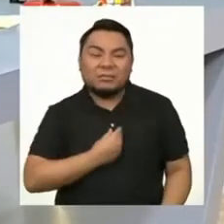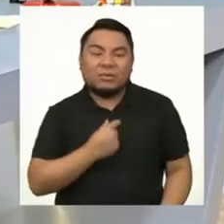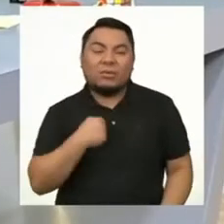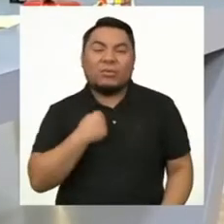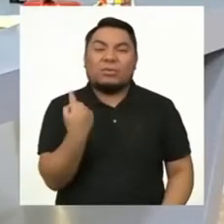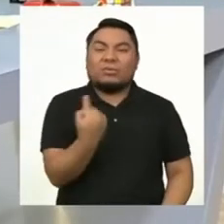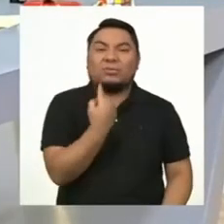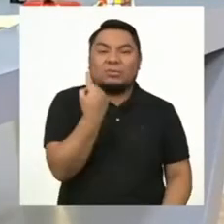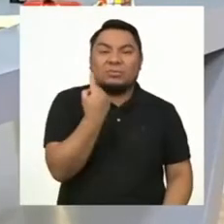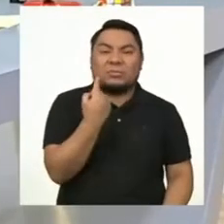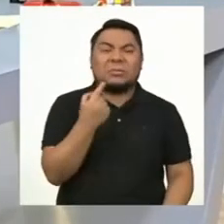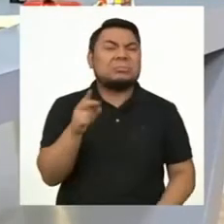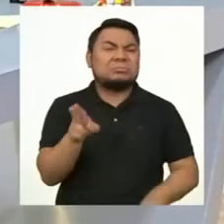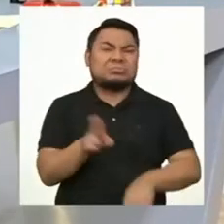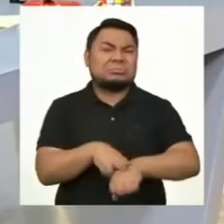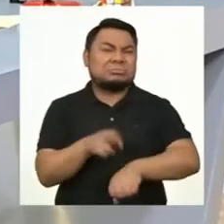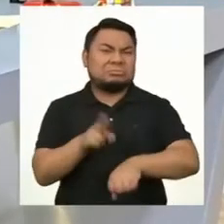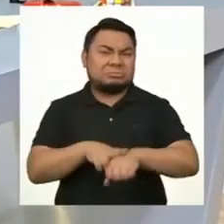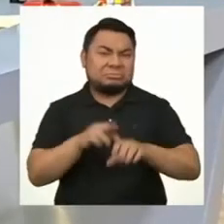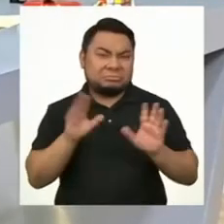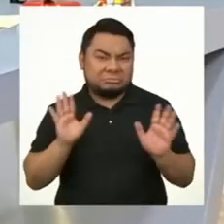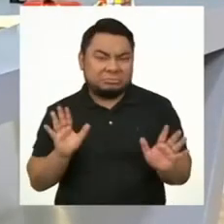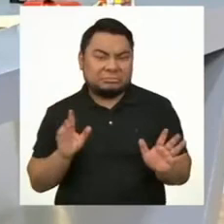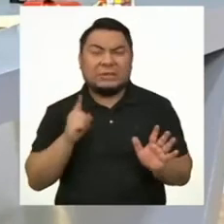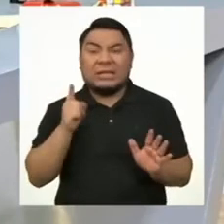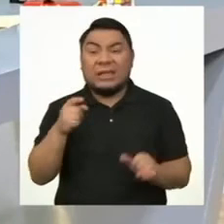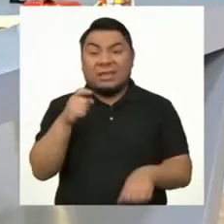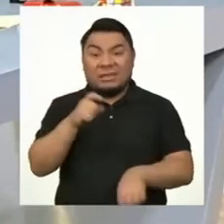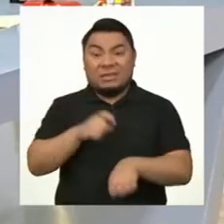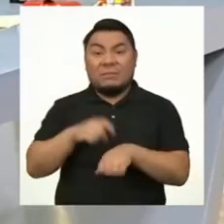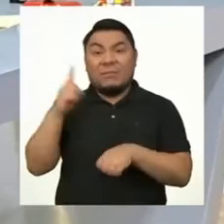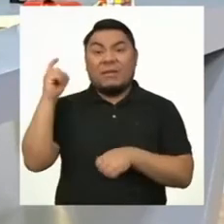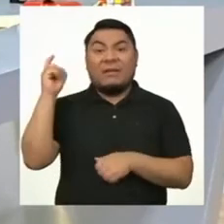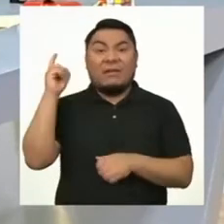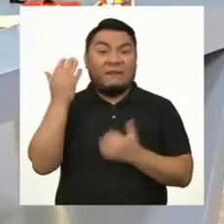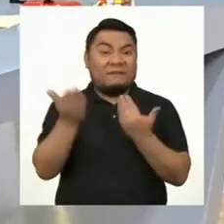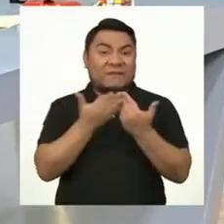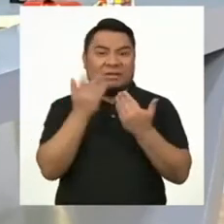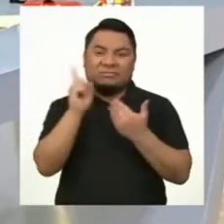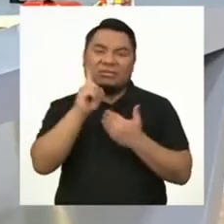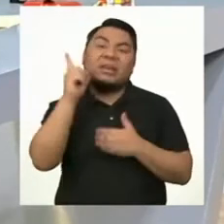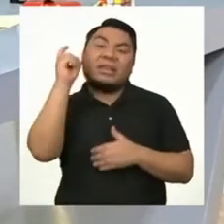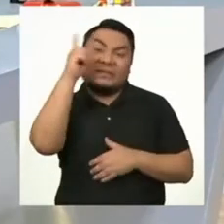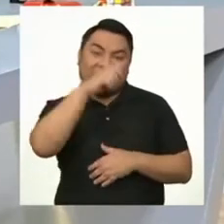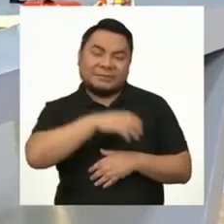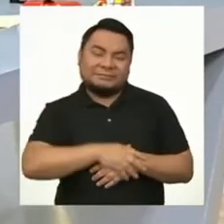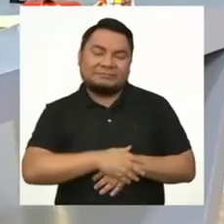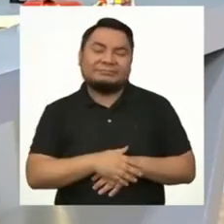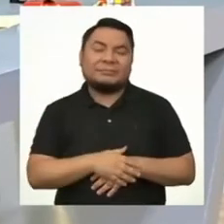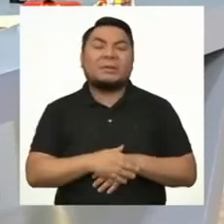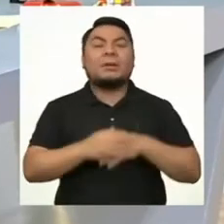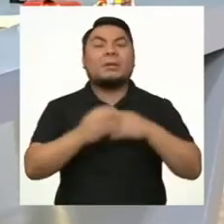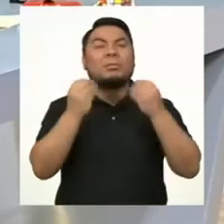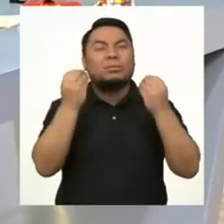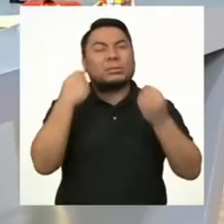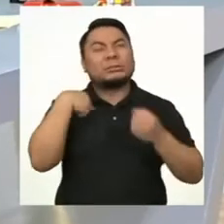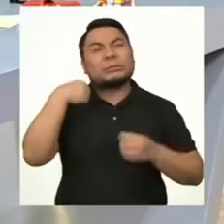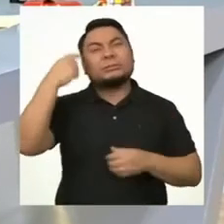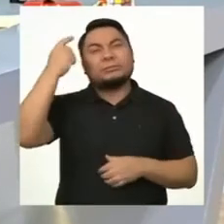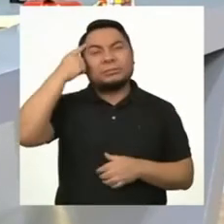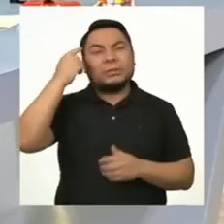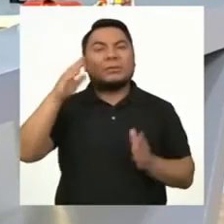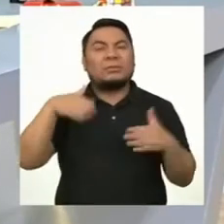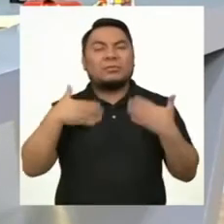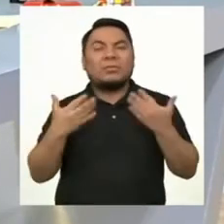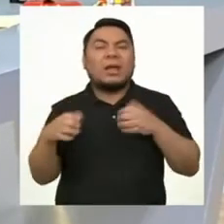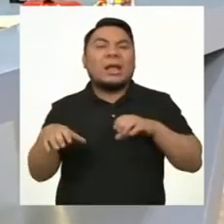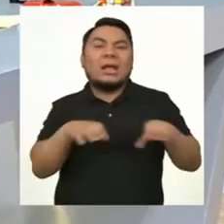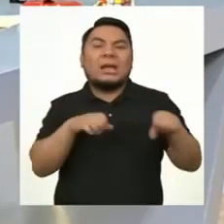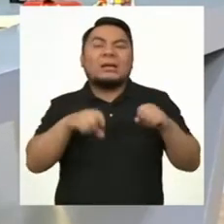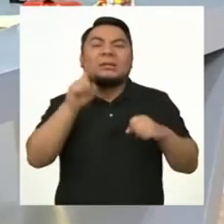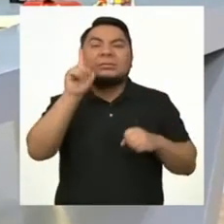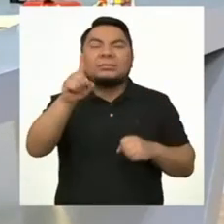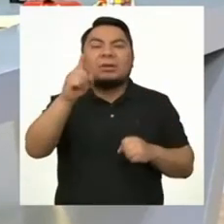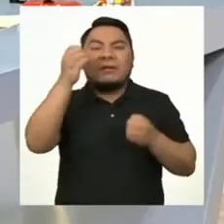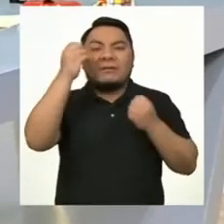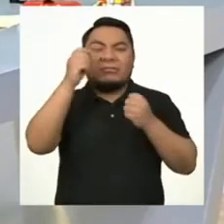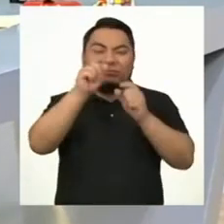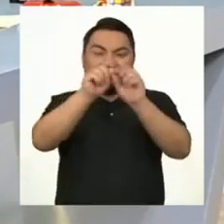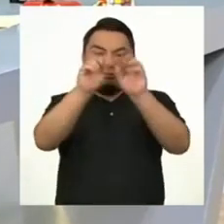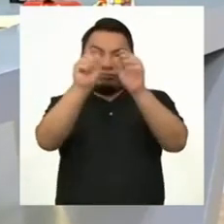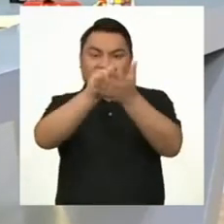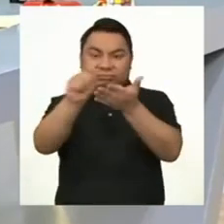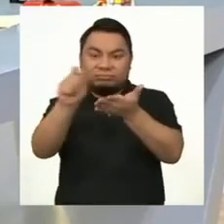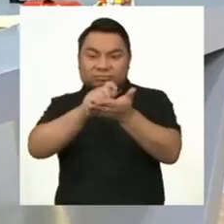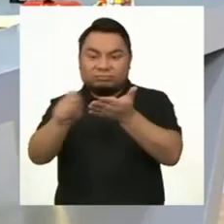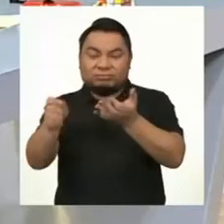Es normal. No son tiempos sencillos los que vivimos. Por eso, he pensado que podemos hacer una infografía